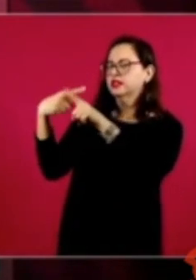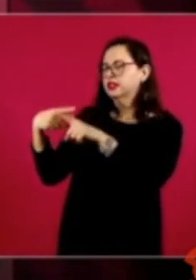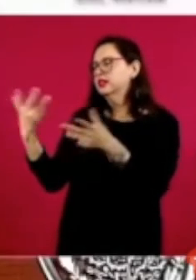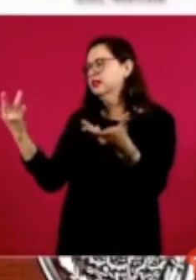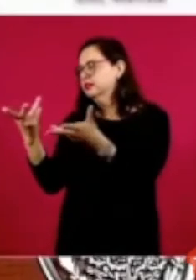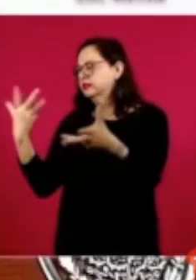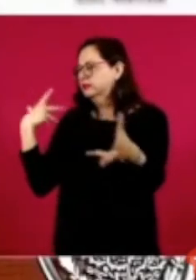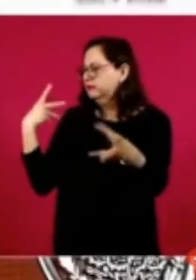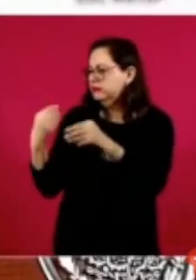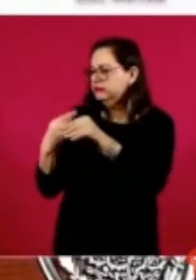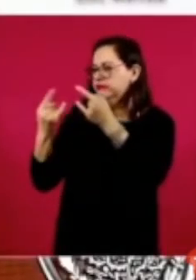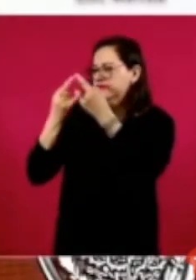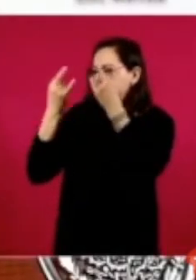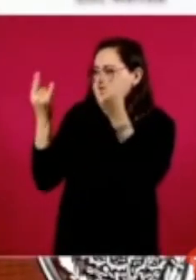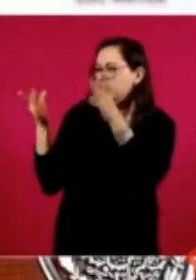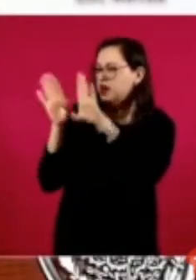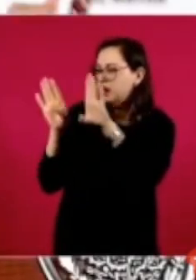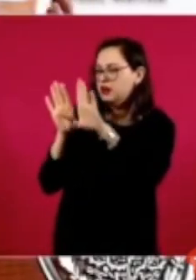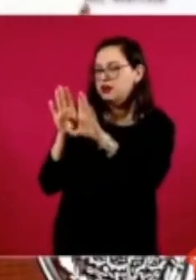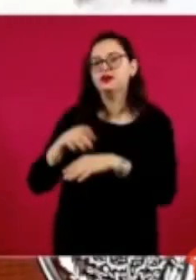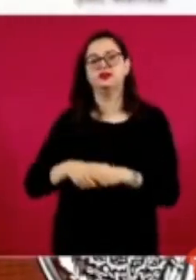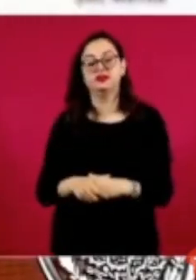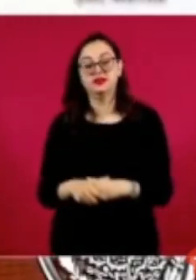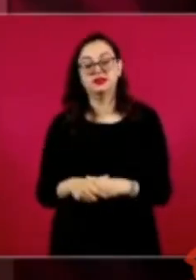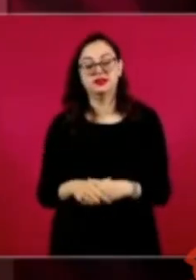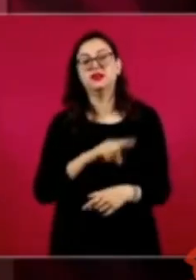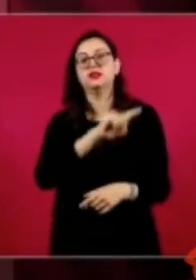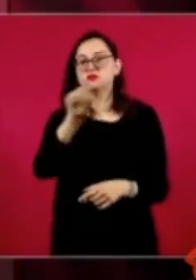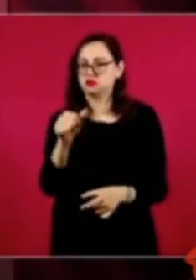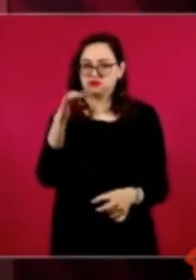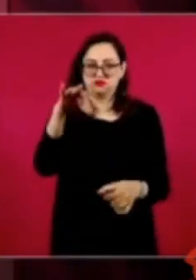y que ya después el pueblo decida